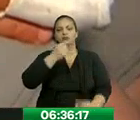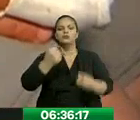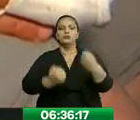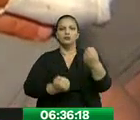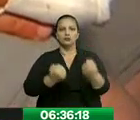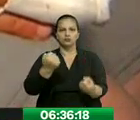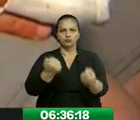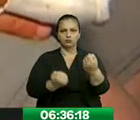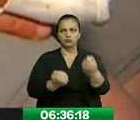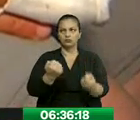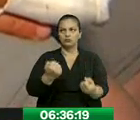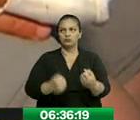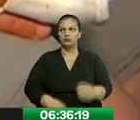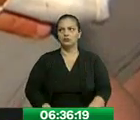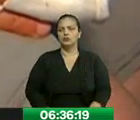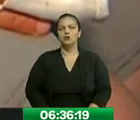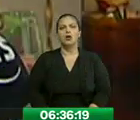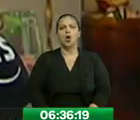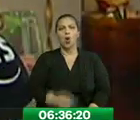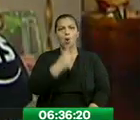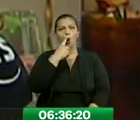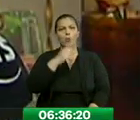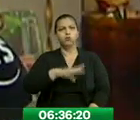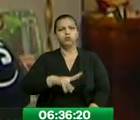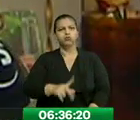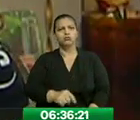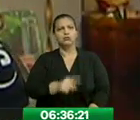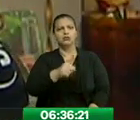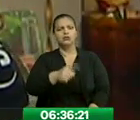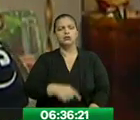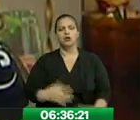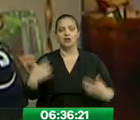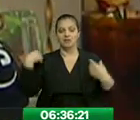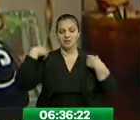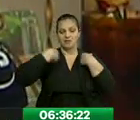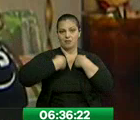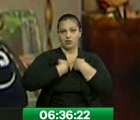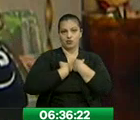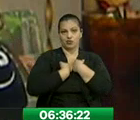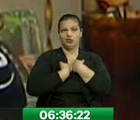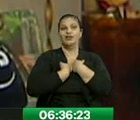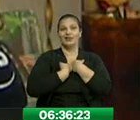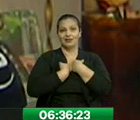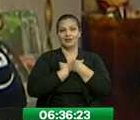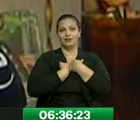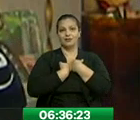delincuente. Que me robaran mis pertenencias, porque una de las cosas que yo llevaba en mi mochila era